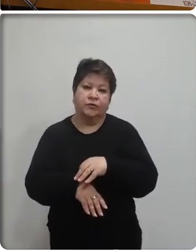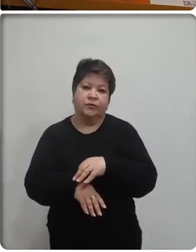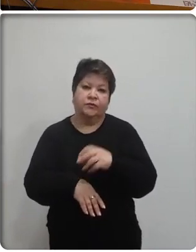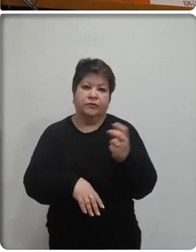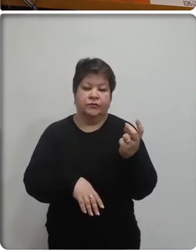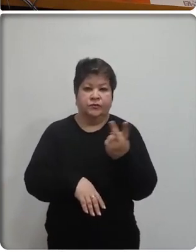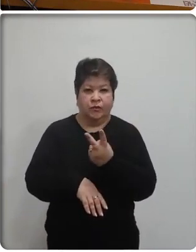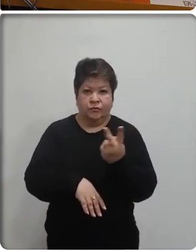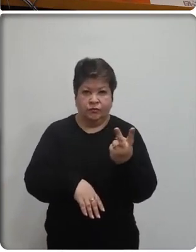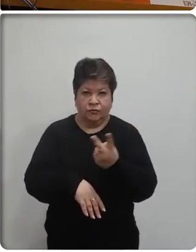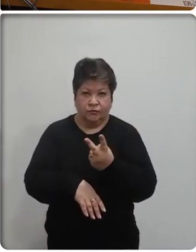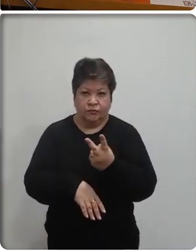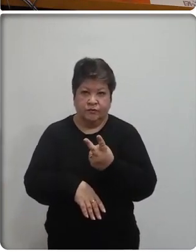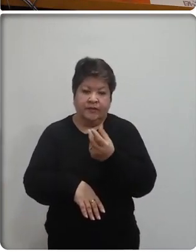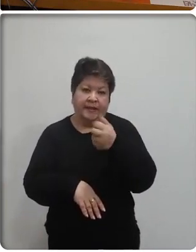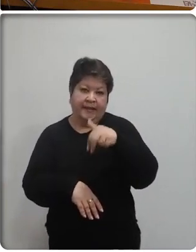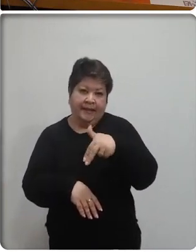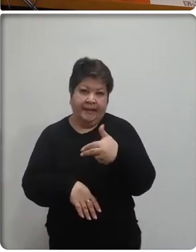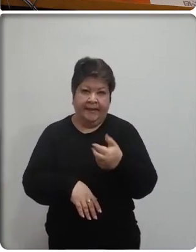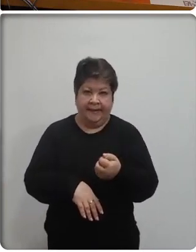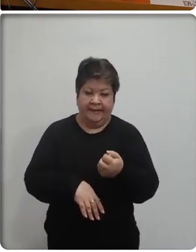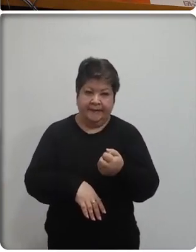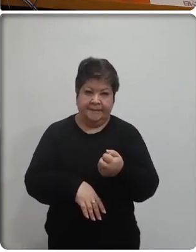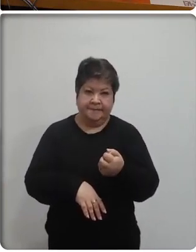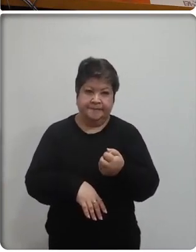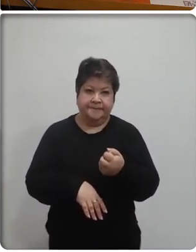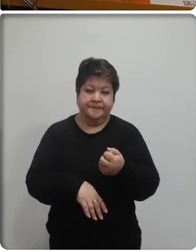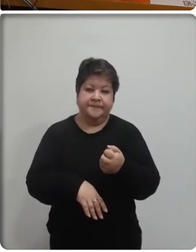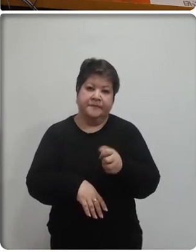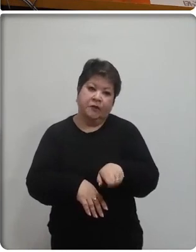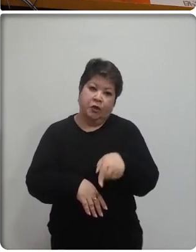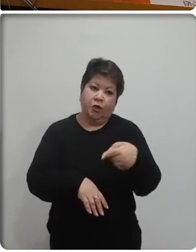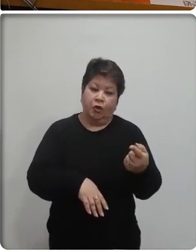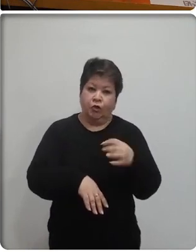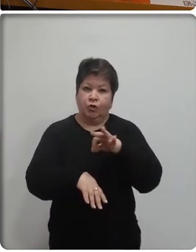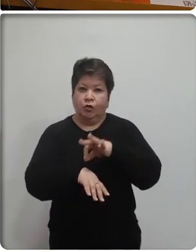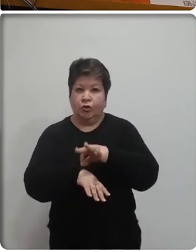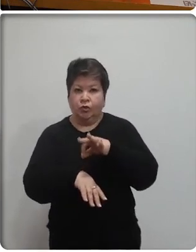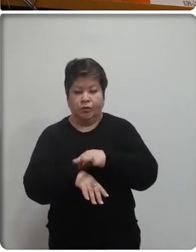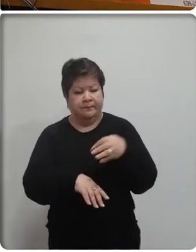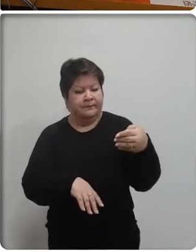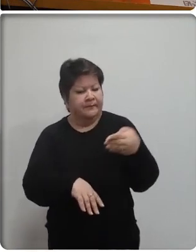tengo que mencionar que desde el inicio ha participado con nosotros en forma